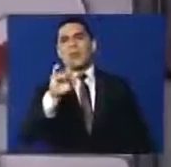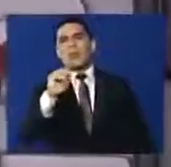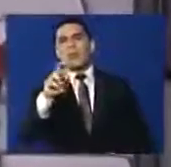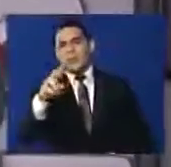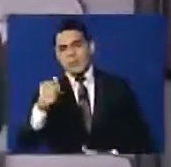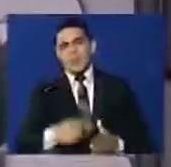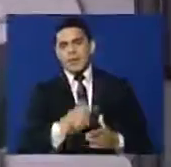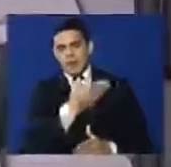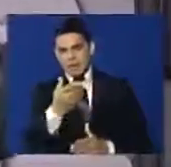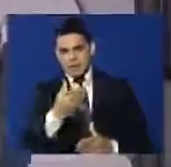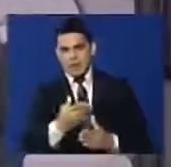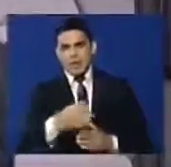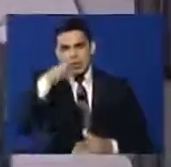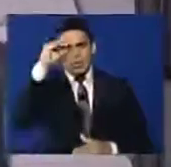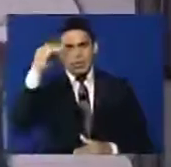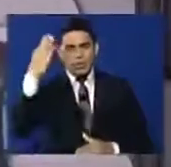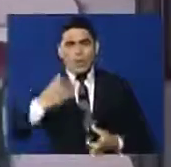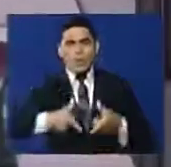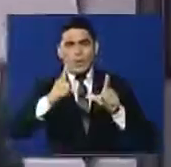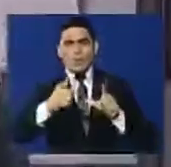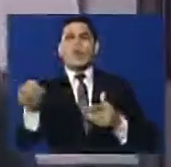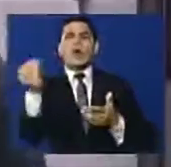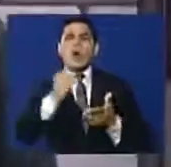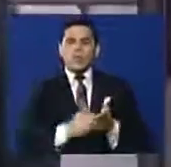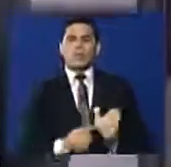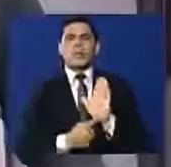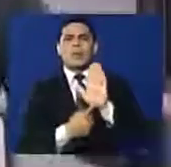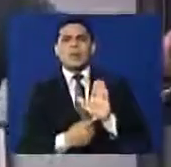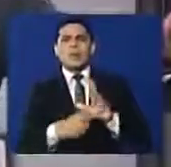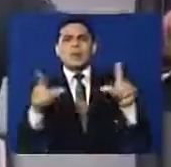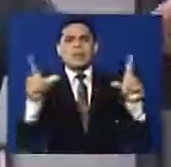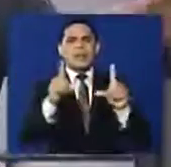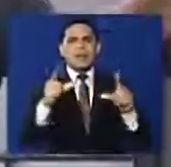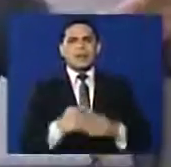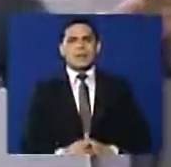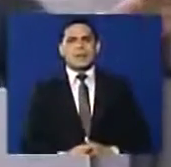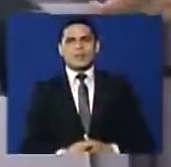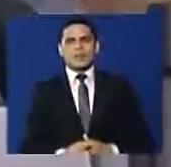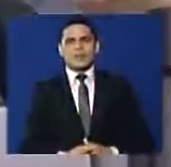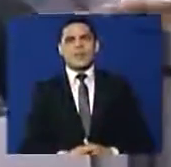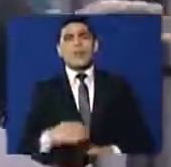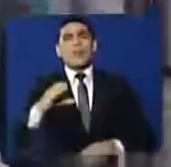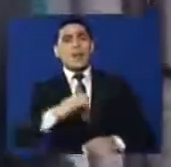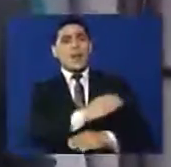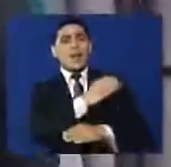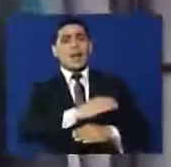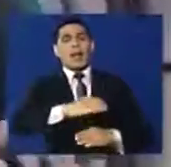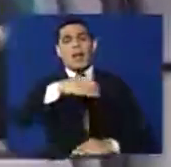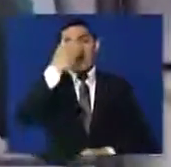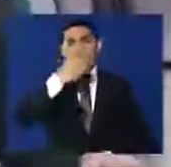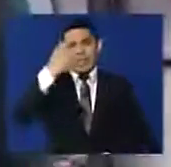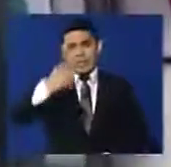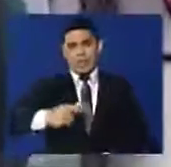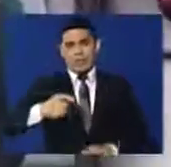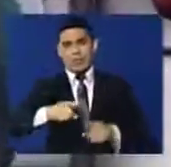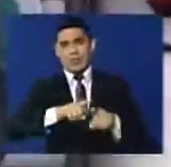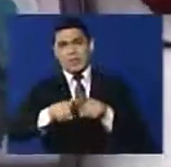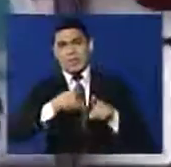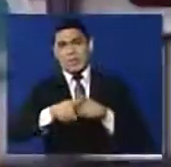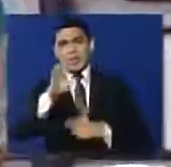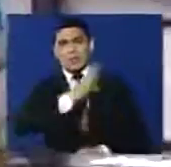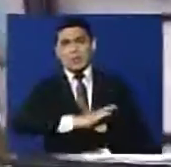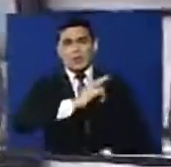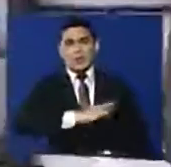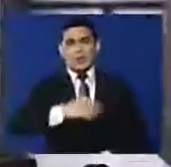Canal Y para ti que va a regresar. Cuando Dios así lo permita, como el cantautor, crítico